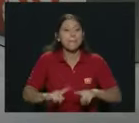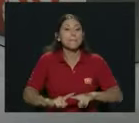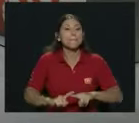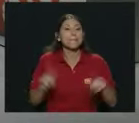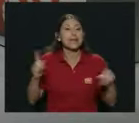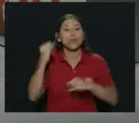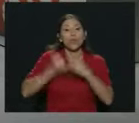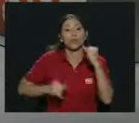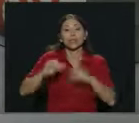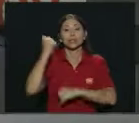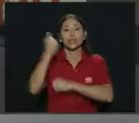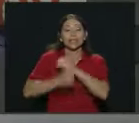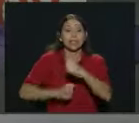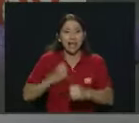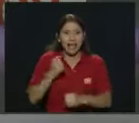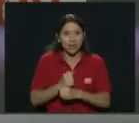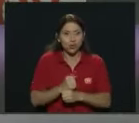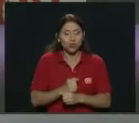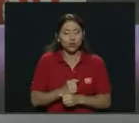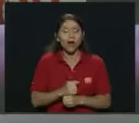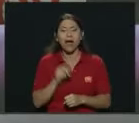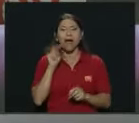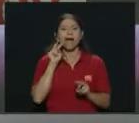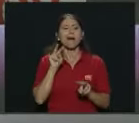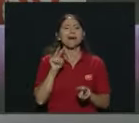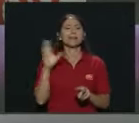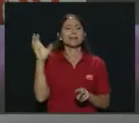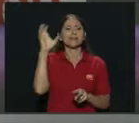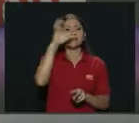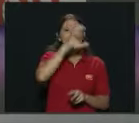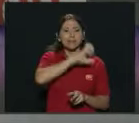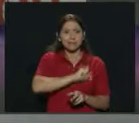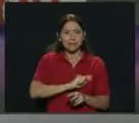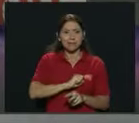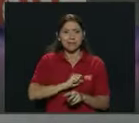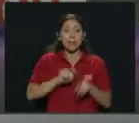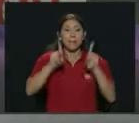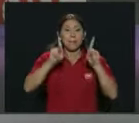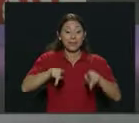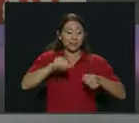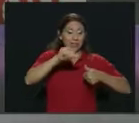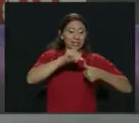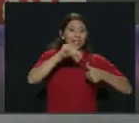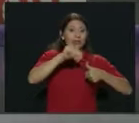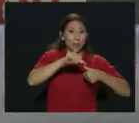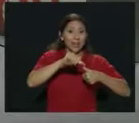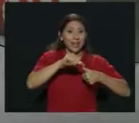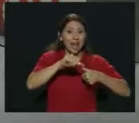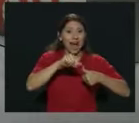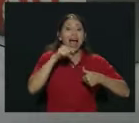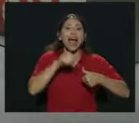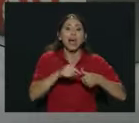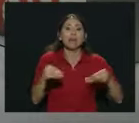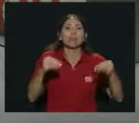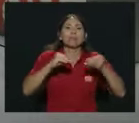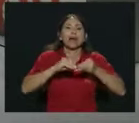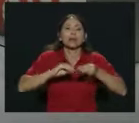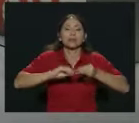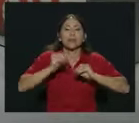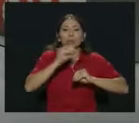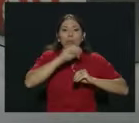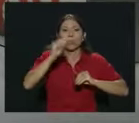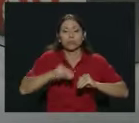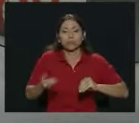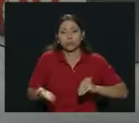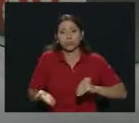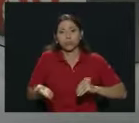visto un aumento sistemático de la población migrante centroamericana y es porcentualmente